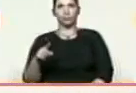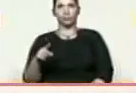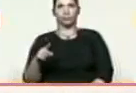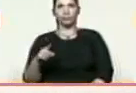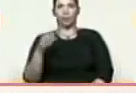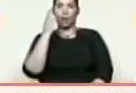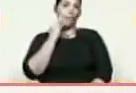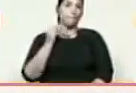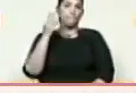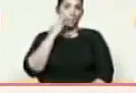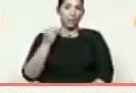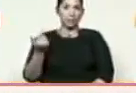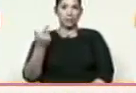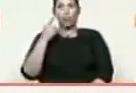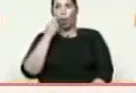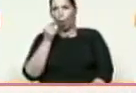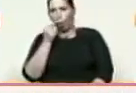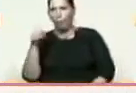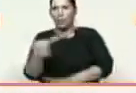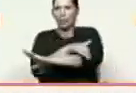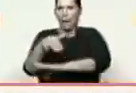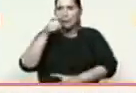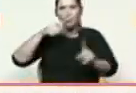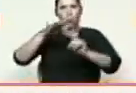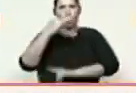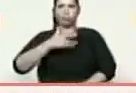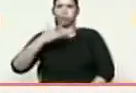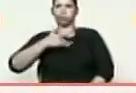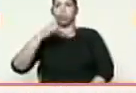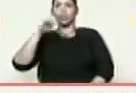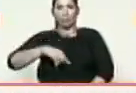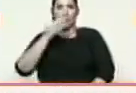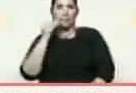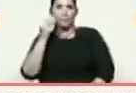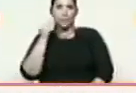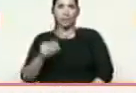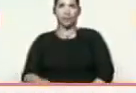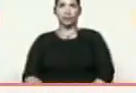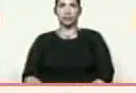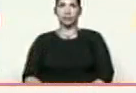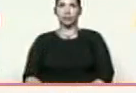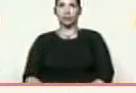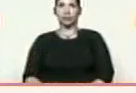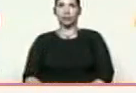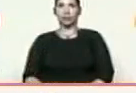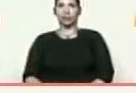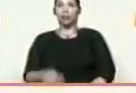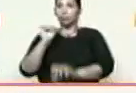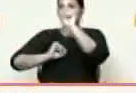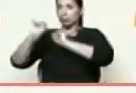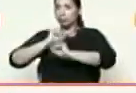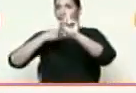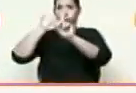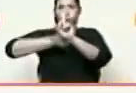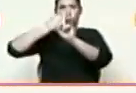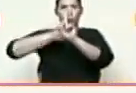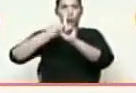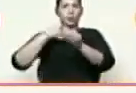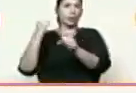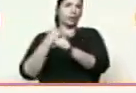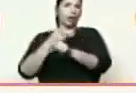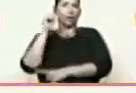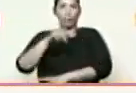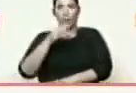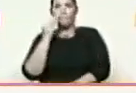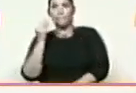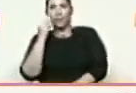experiencia de venir un hombre de calle, de pueblo, además tiene la experiencia sindical en el campo de la lucha de los trabajadores, además tiene la